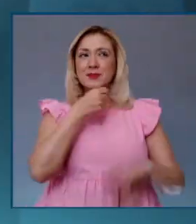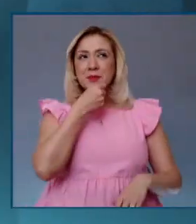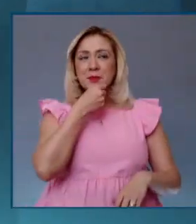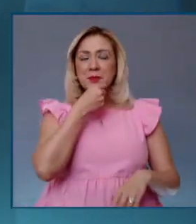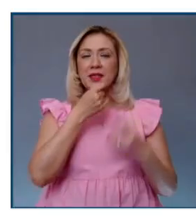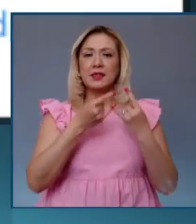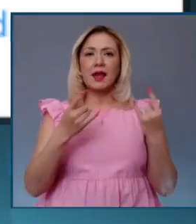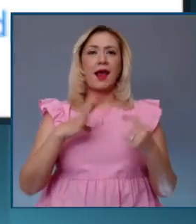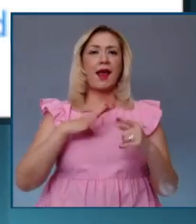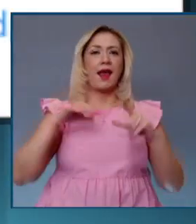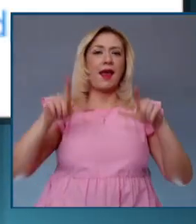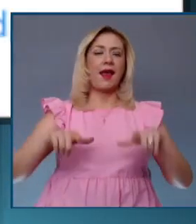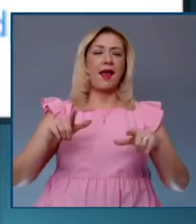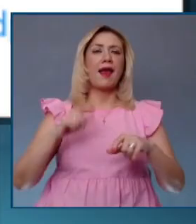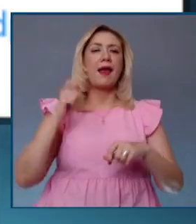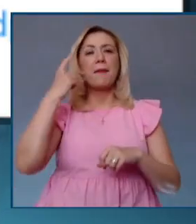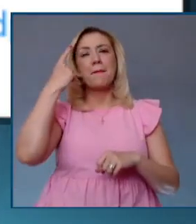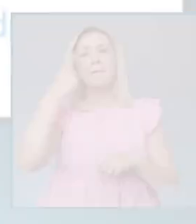música de Spotify.